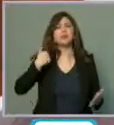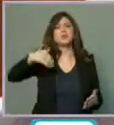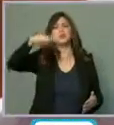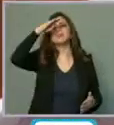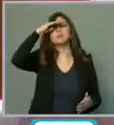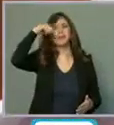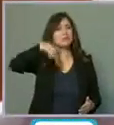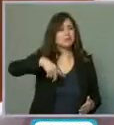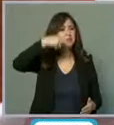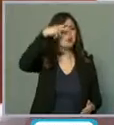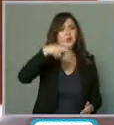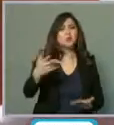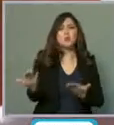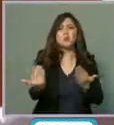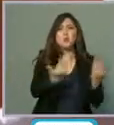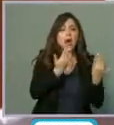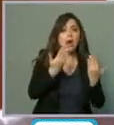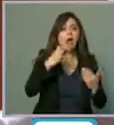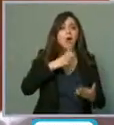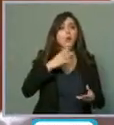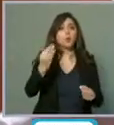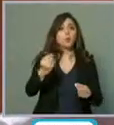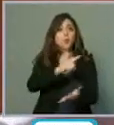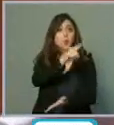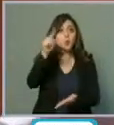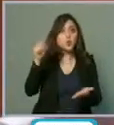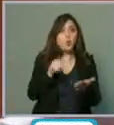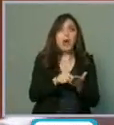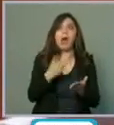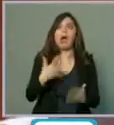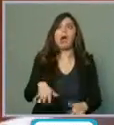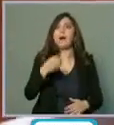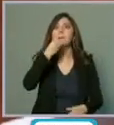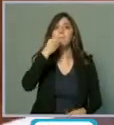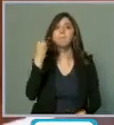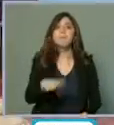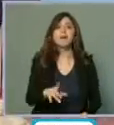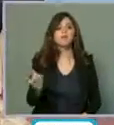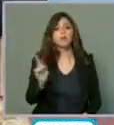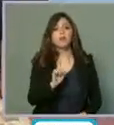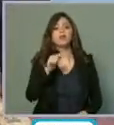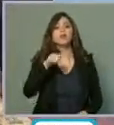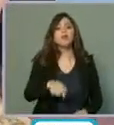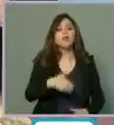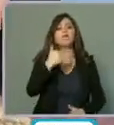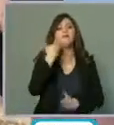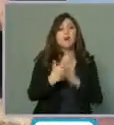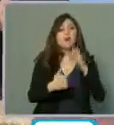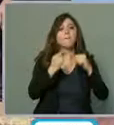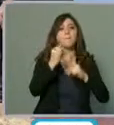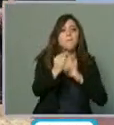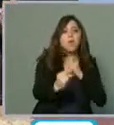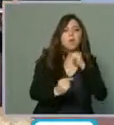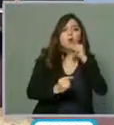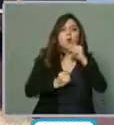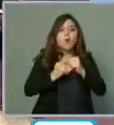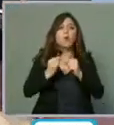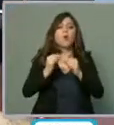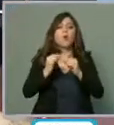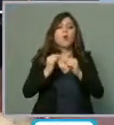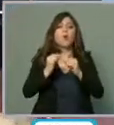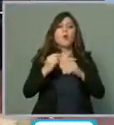en nuestro país muchos lugares con mucha calidad. Se está empezando, me parece que es parte de un proceso de crecimiento, de aprendizaje,